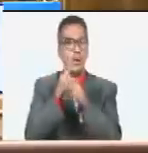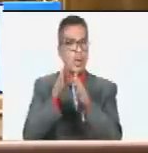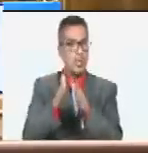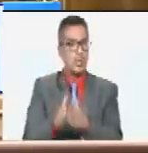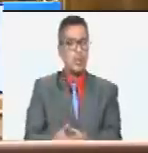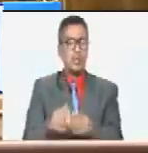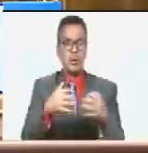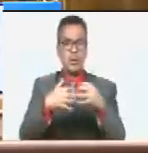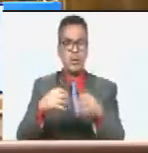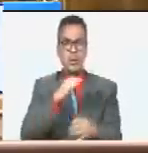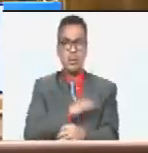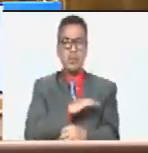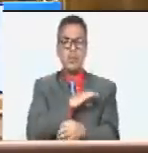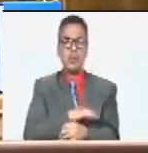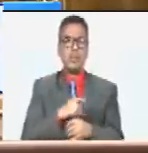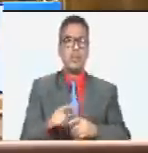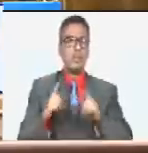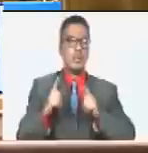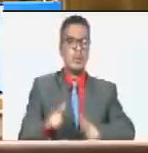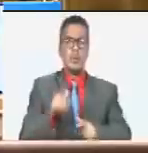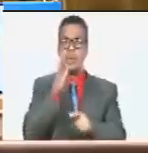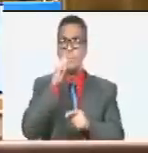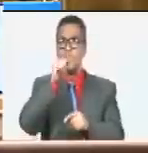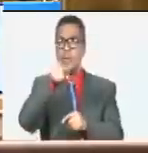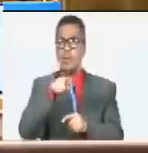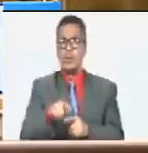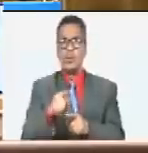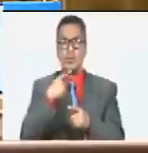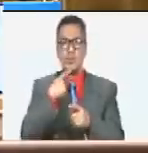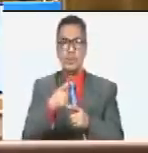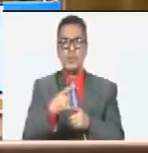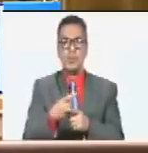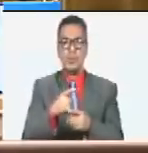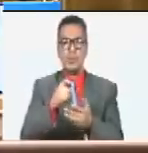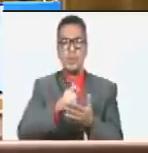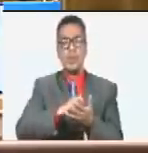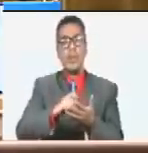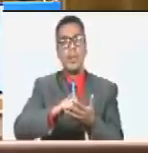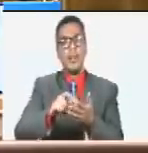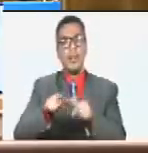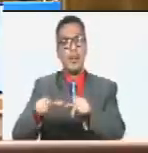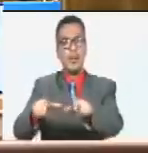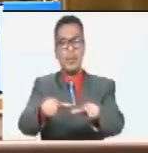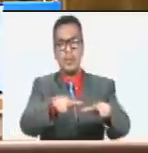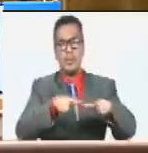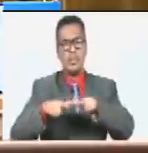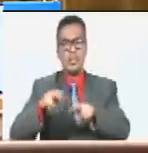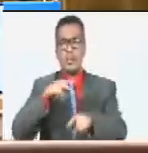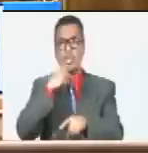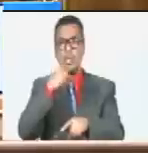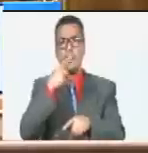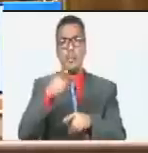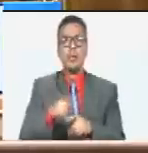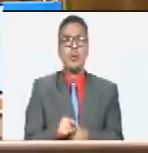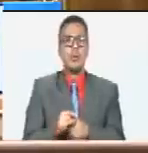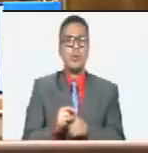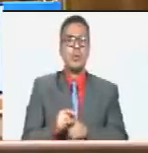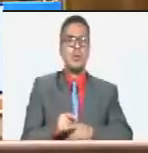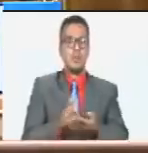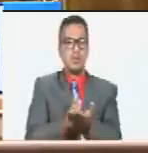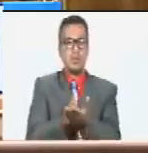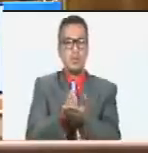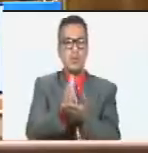social incansable, afirmando desde este escenario político de combate la continuidad de la